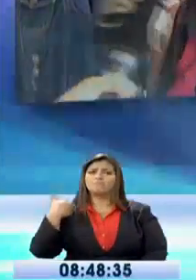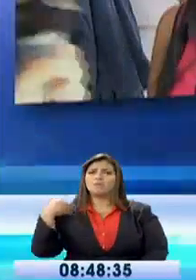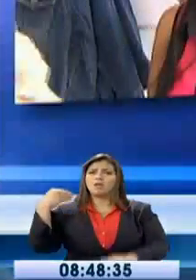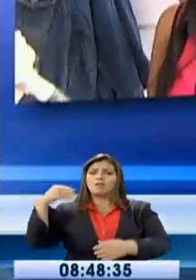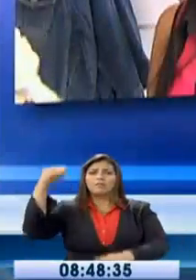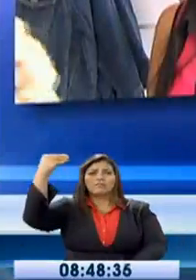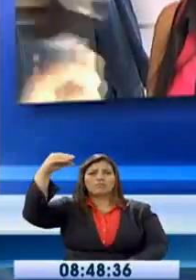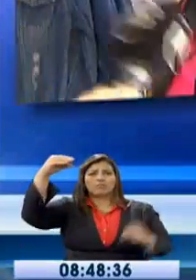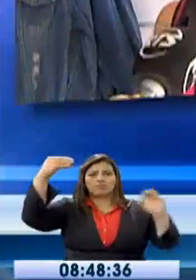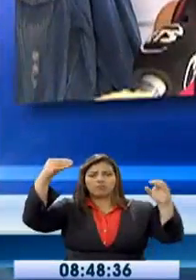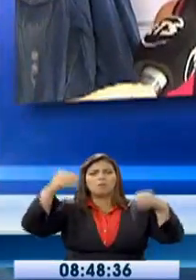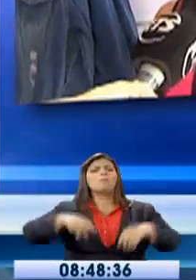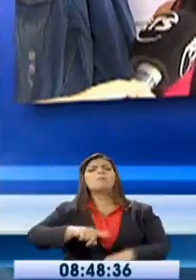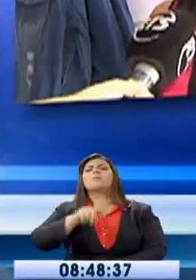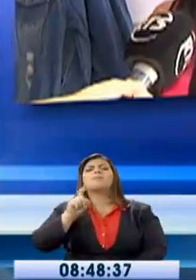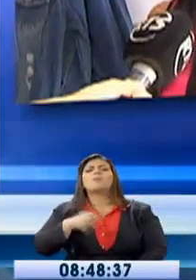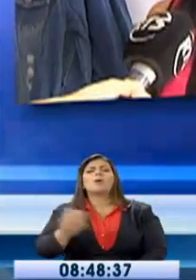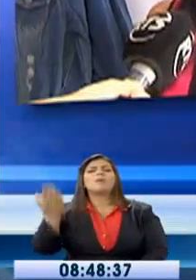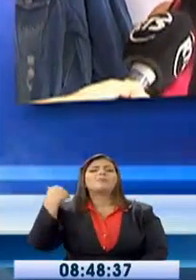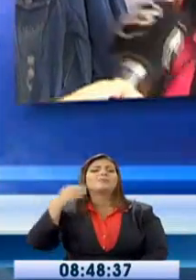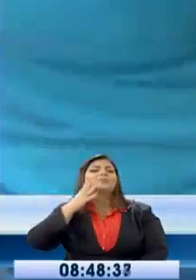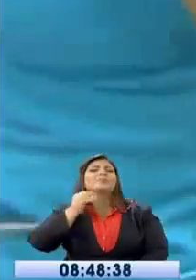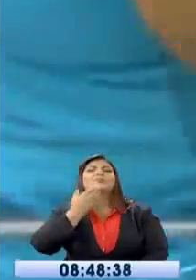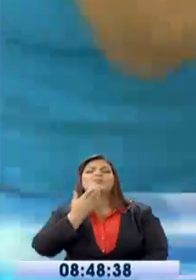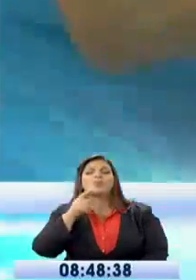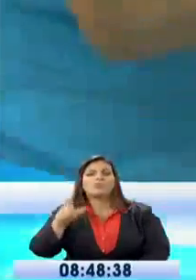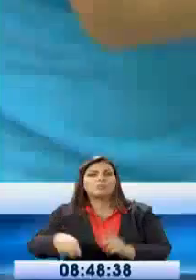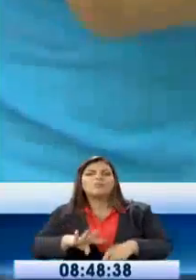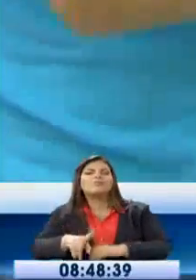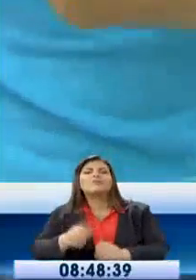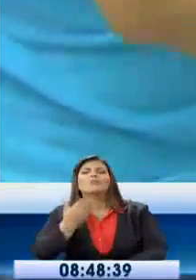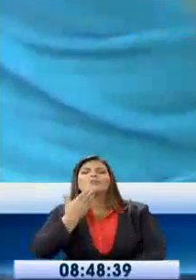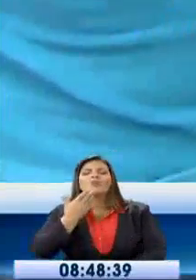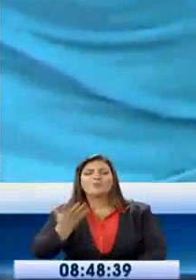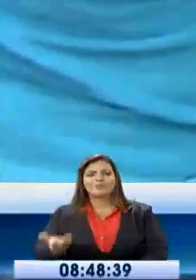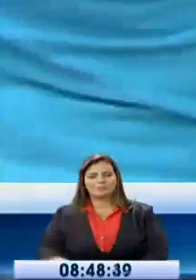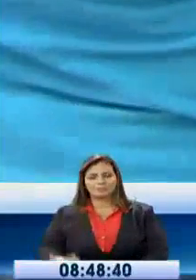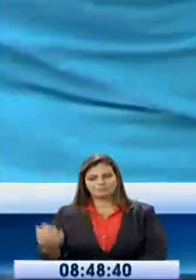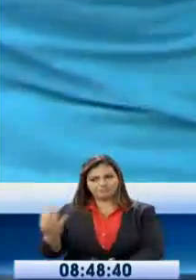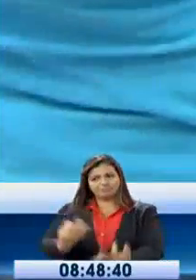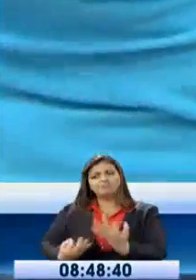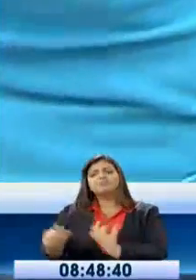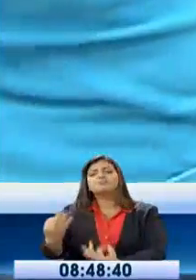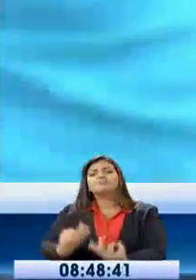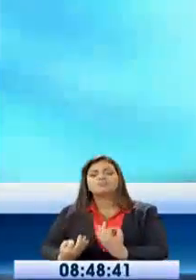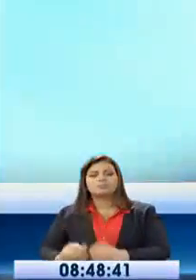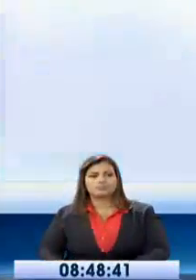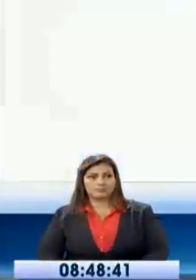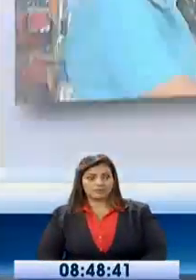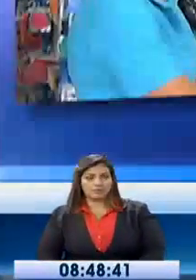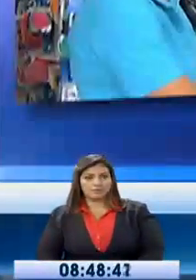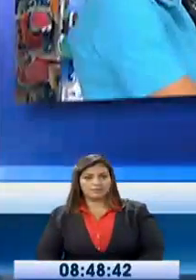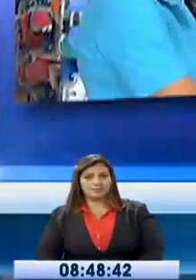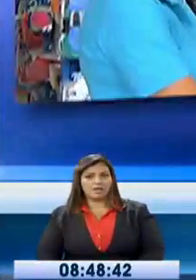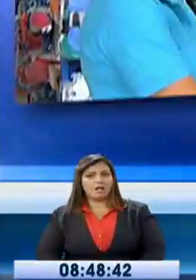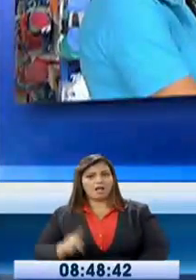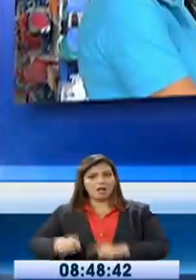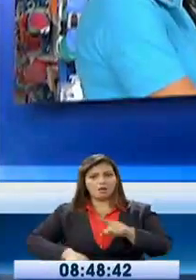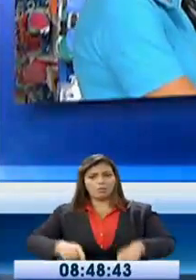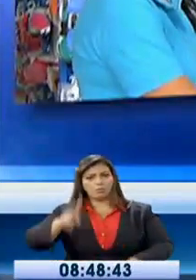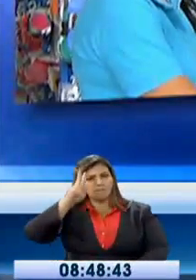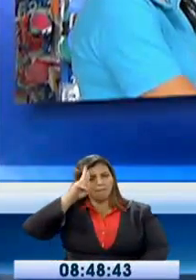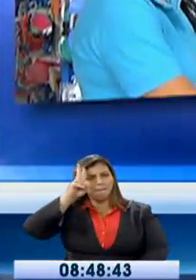Sí. ¿Se ha encontrado con sorpresa? O sea, sí. Y es que ya tienen experiencia en los robos disimulados. Gente que realmente